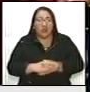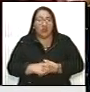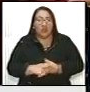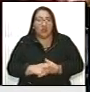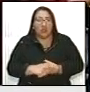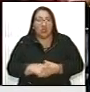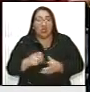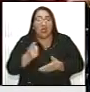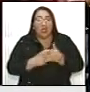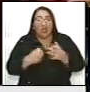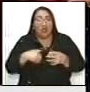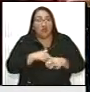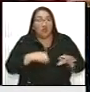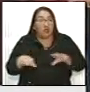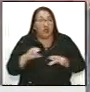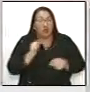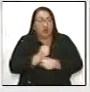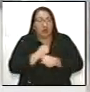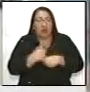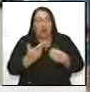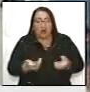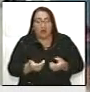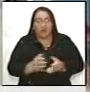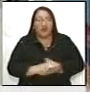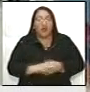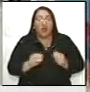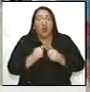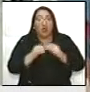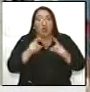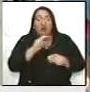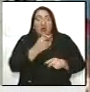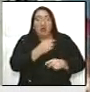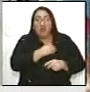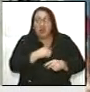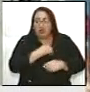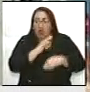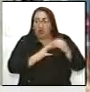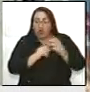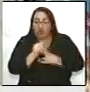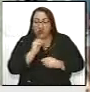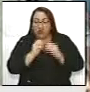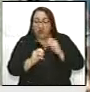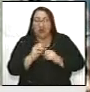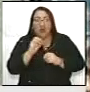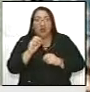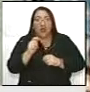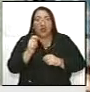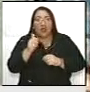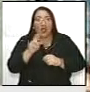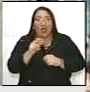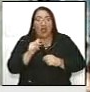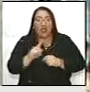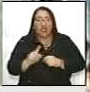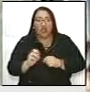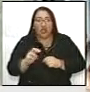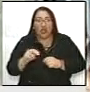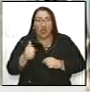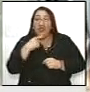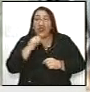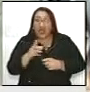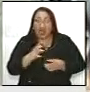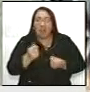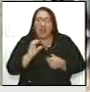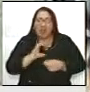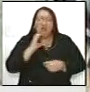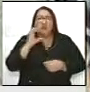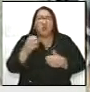nos hacen, señor viceministro, aquí. Al respecto, el viceministro de Construcción y Saneamiento, Juan Tarazona, anunció la transferencia de